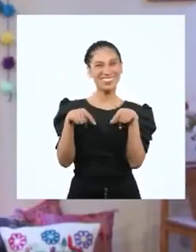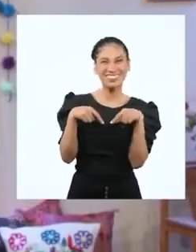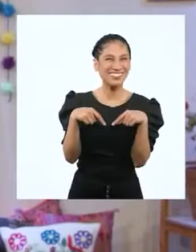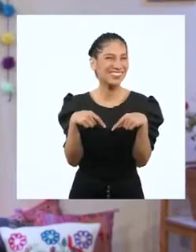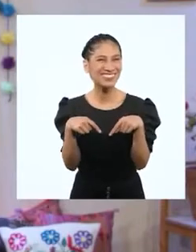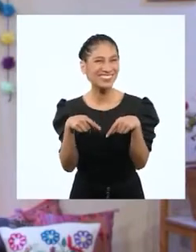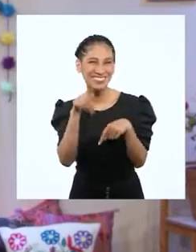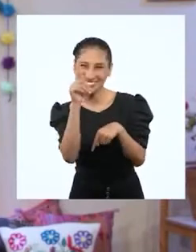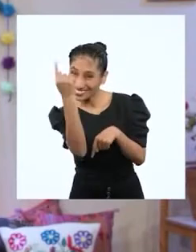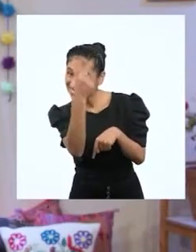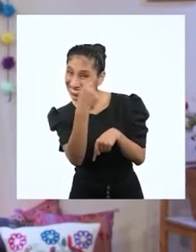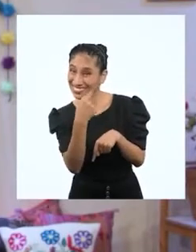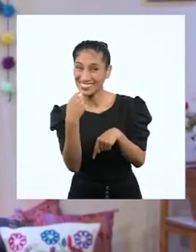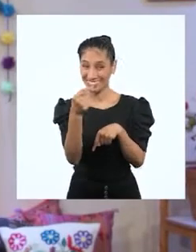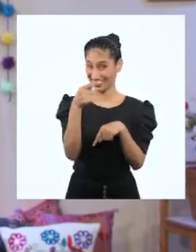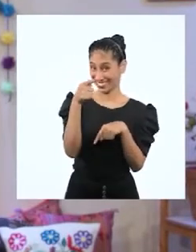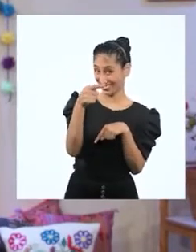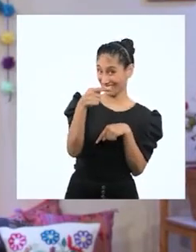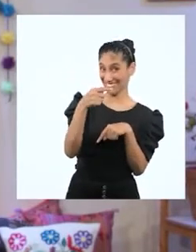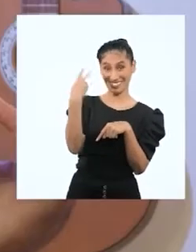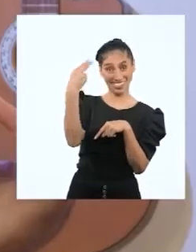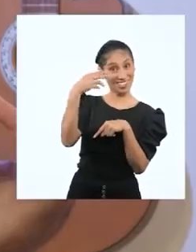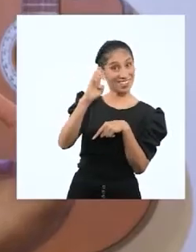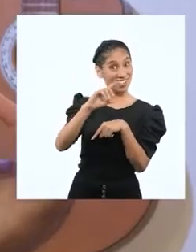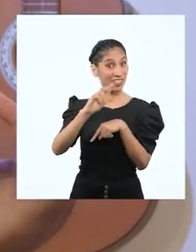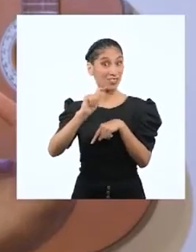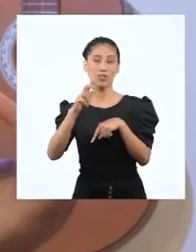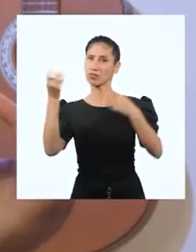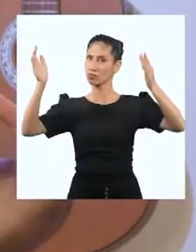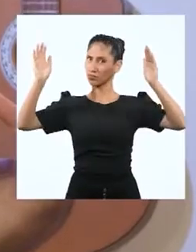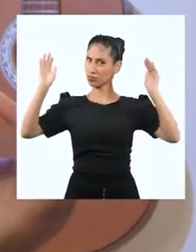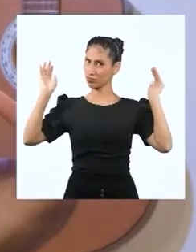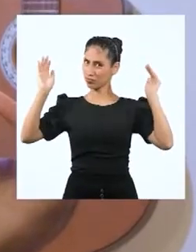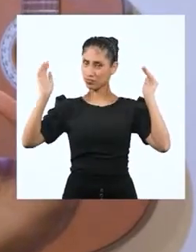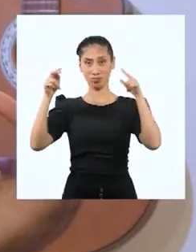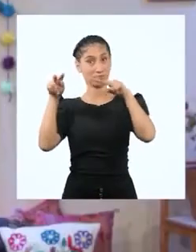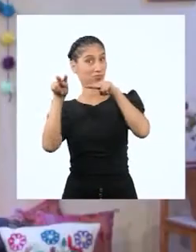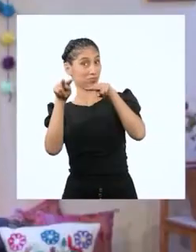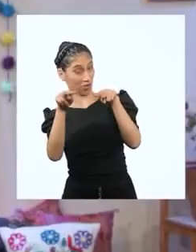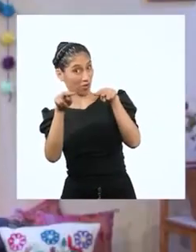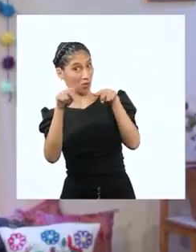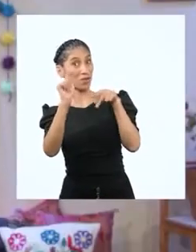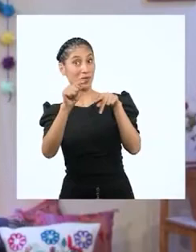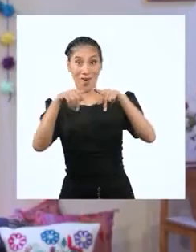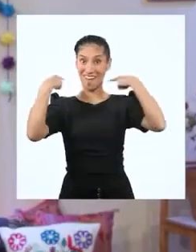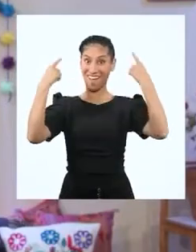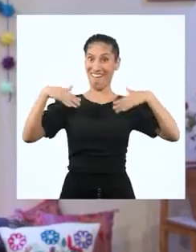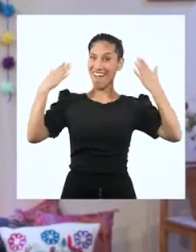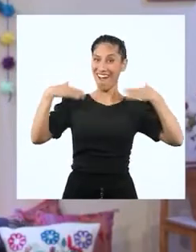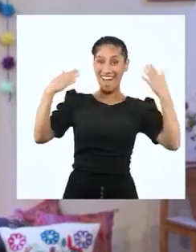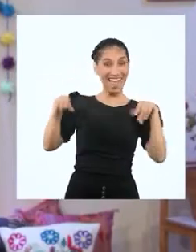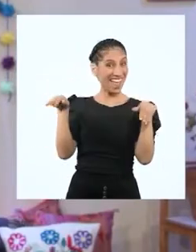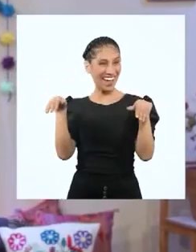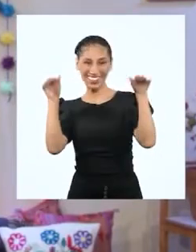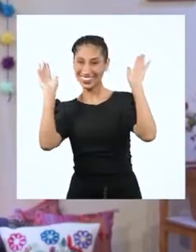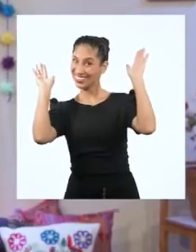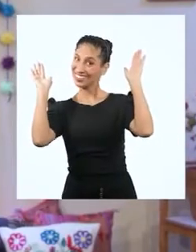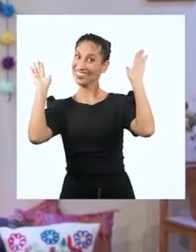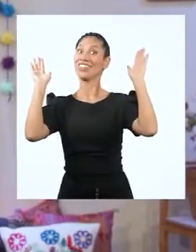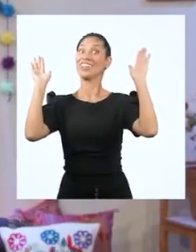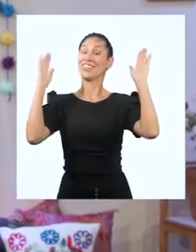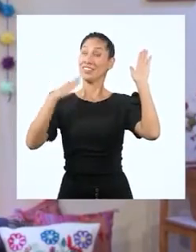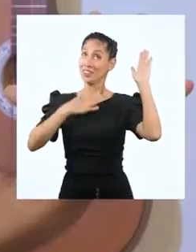Veo una enorme sonrisita en tu rostro, Héctor. Y tienes los brazos abiertos. Se nota que estás súper